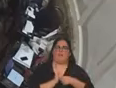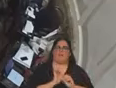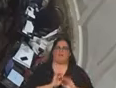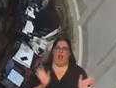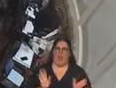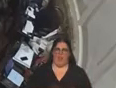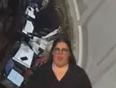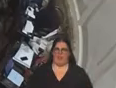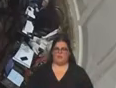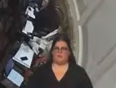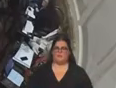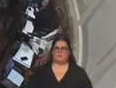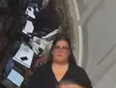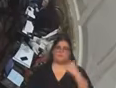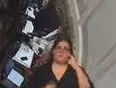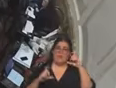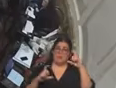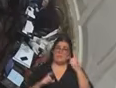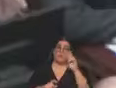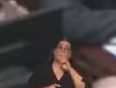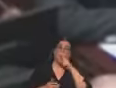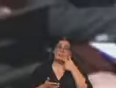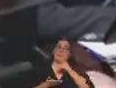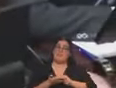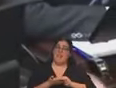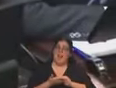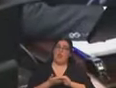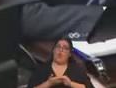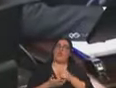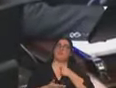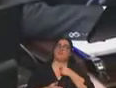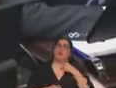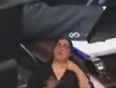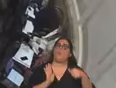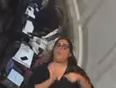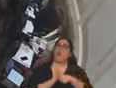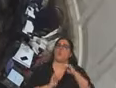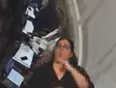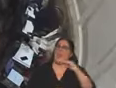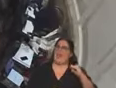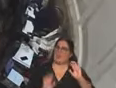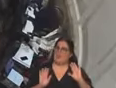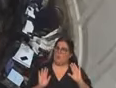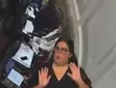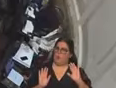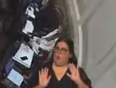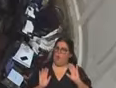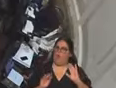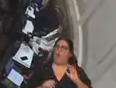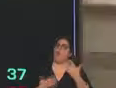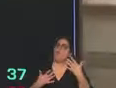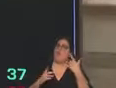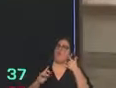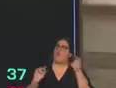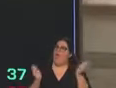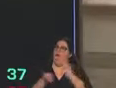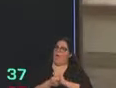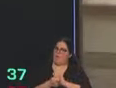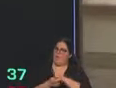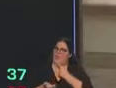mal atención que hay una senadora que le cargó mal el voto voto negativo bien Esto puede cambiar